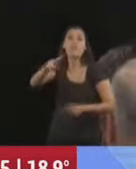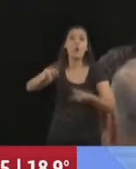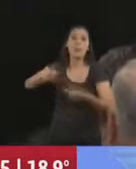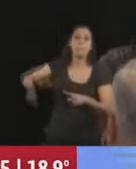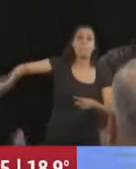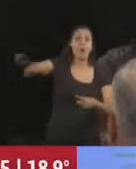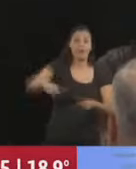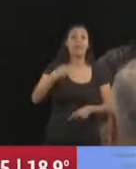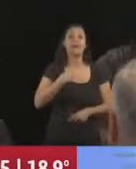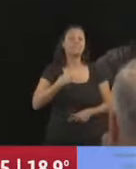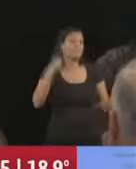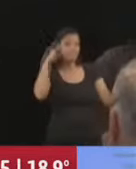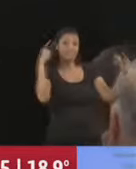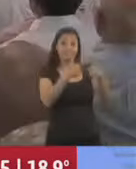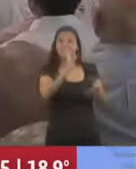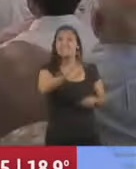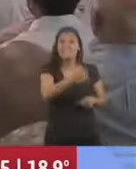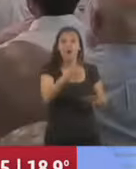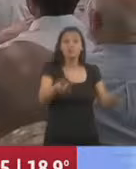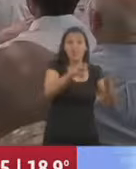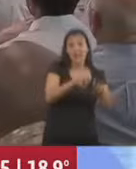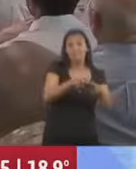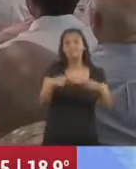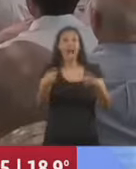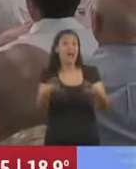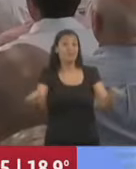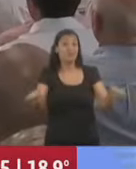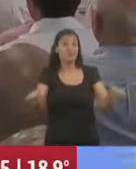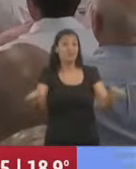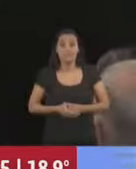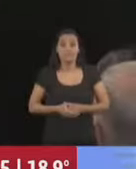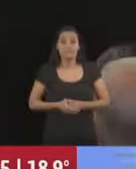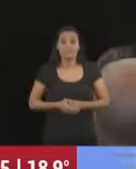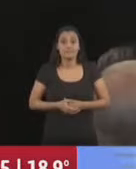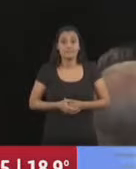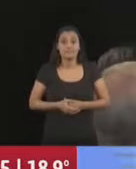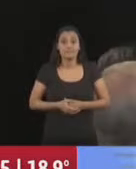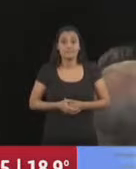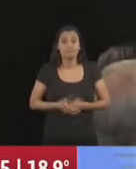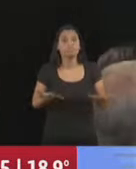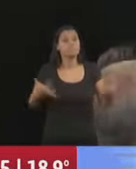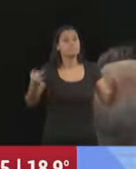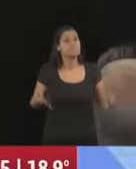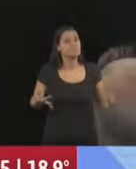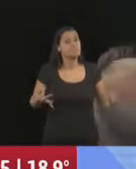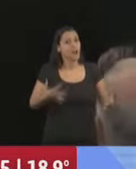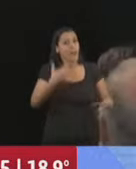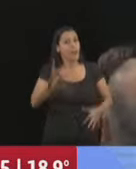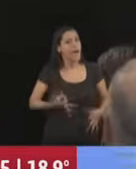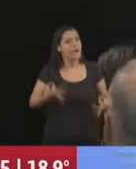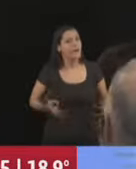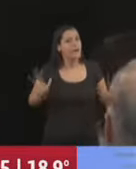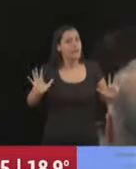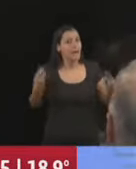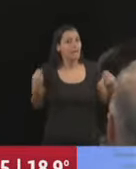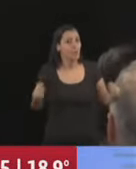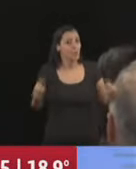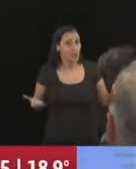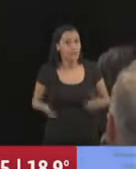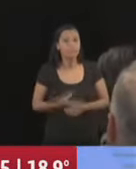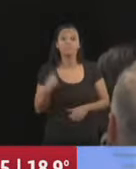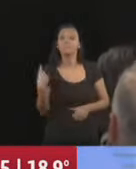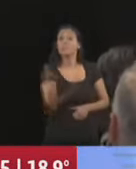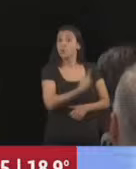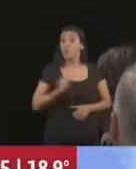el presidente. Claro. Sí, bueno, en este sentido, volvemos a decir lo mismo. Perdón la interrupción, gobernador, pero